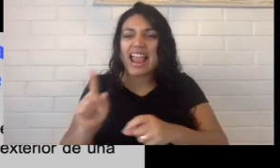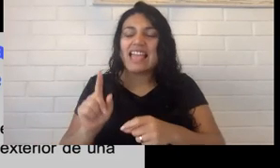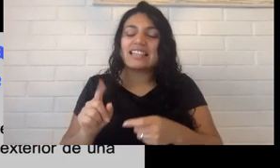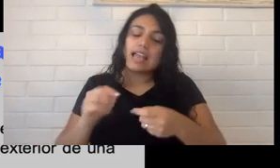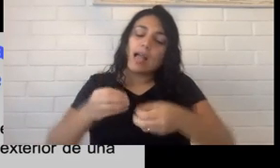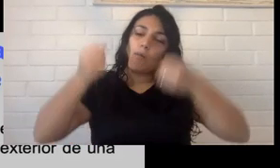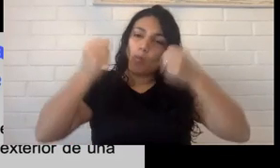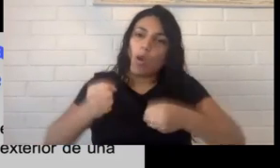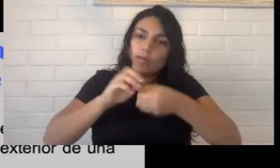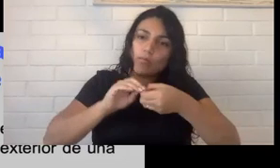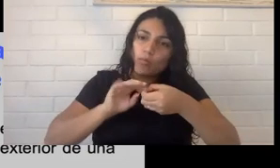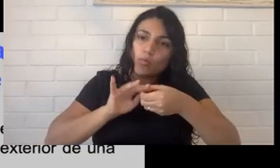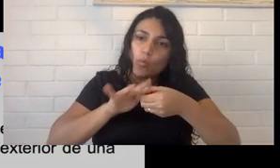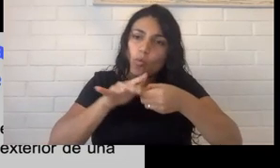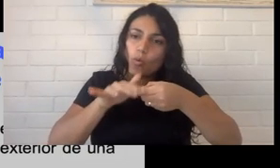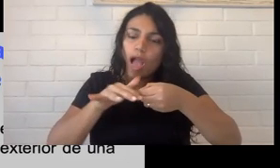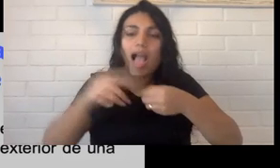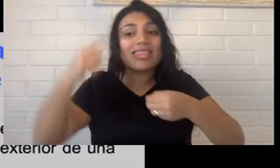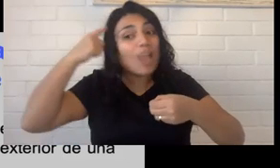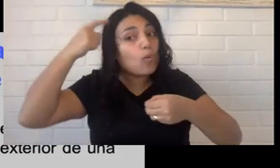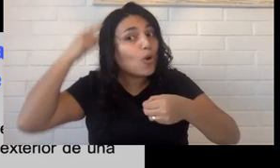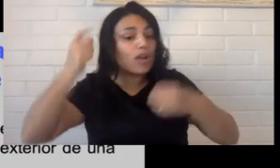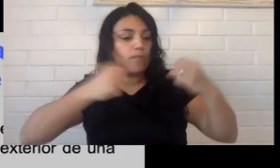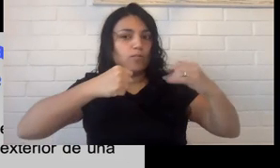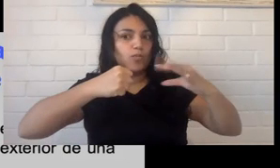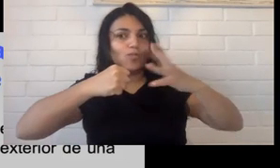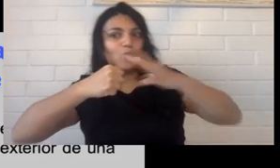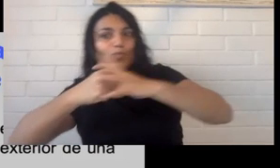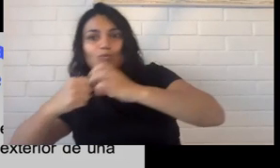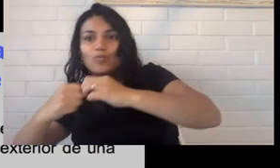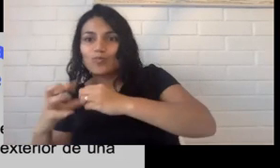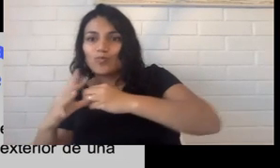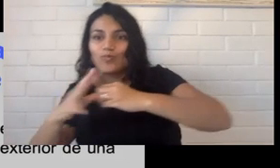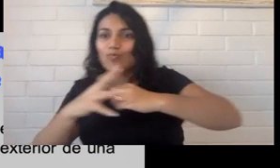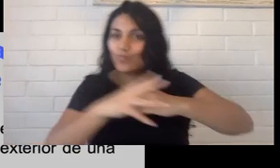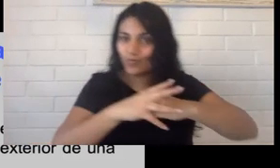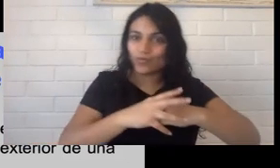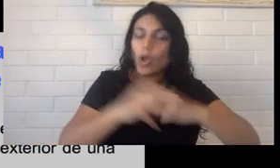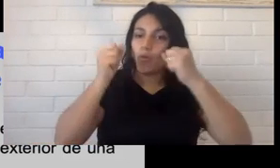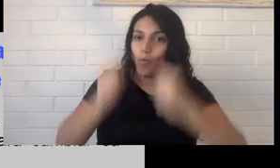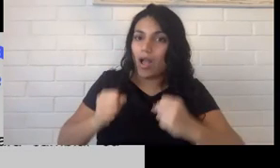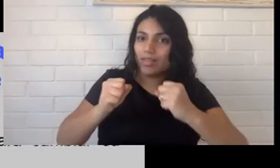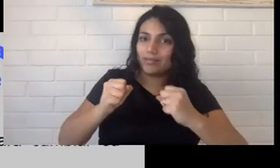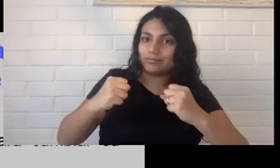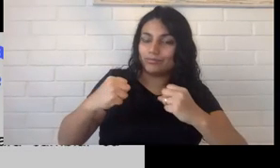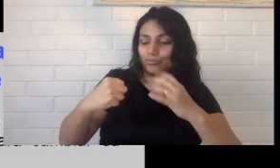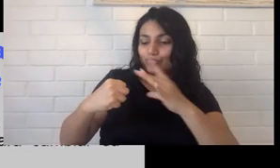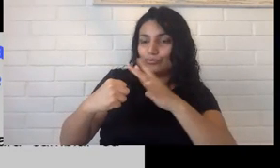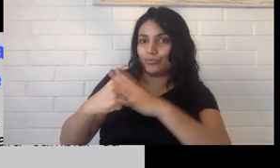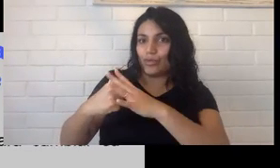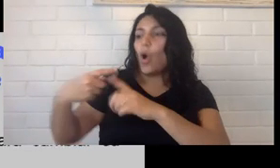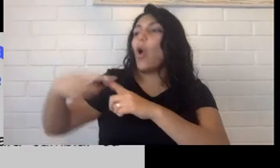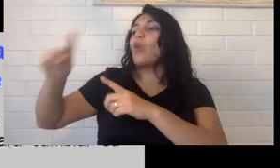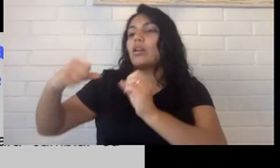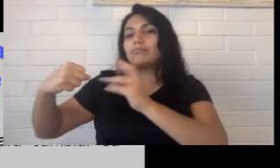propagar a lo largo de una neurona y, por otra parte, transmitirse de una neurona a otra.